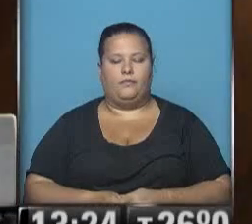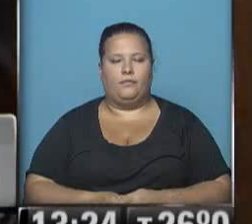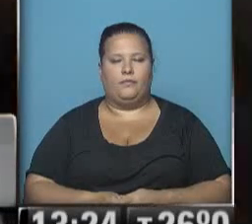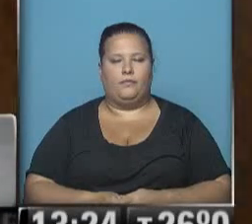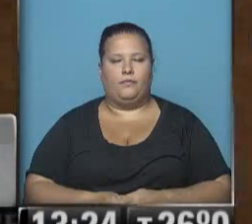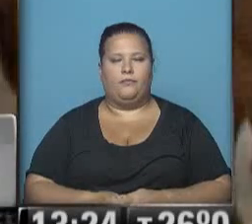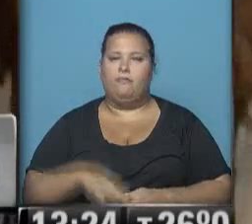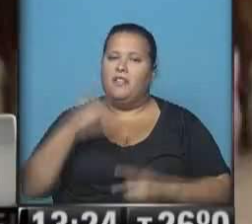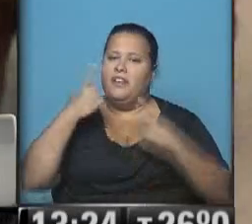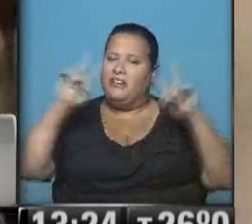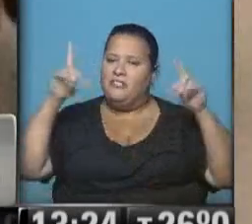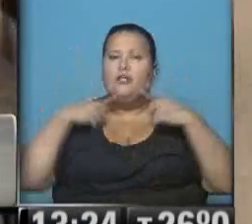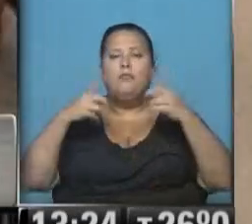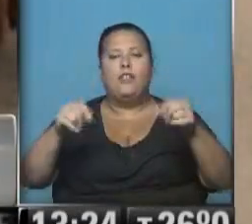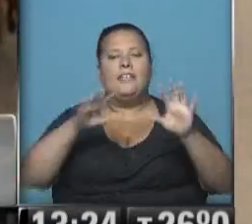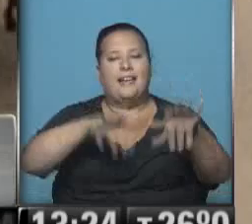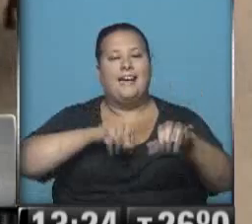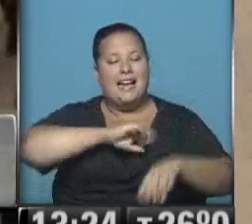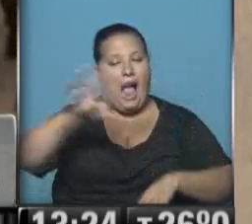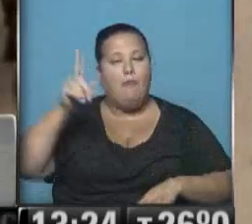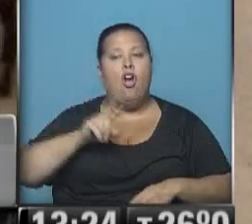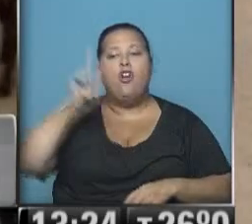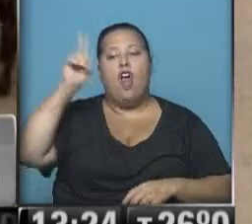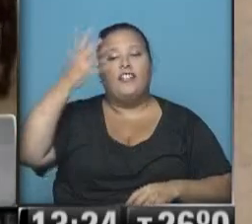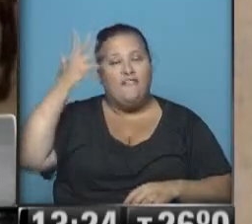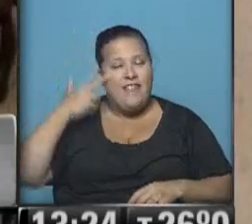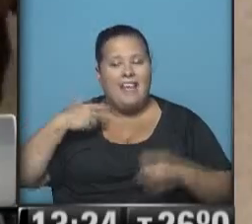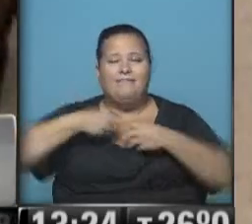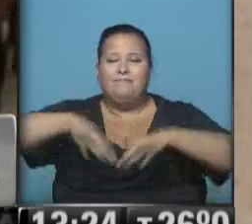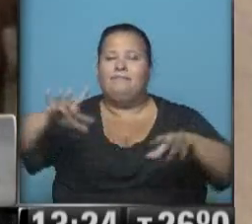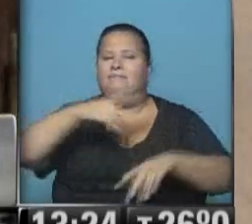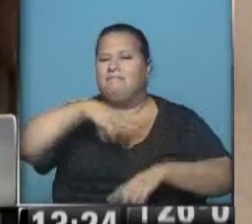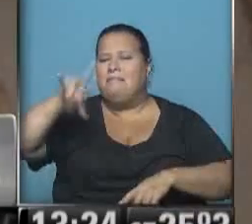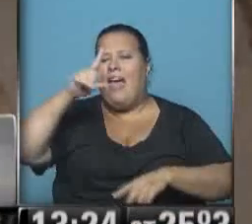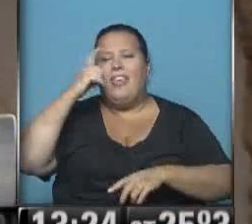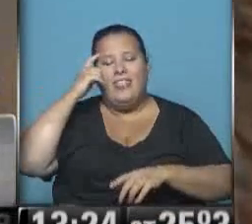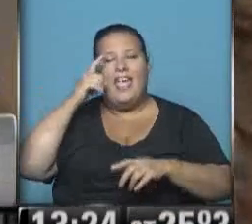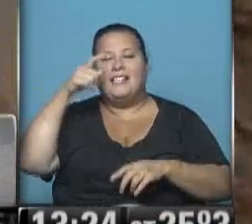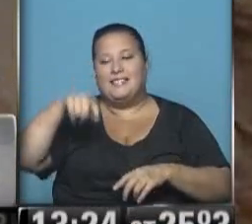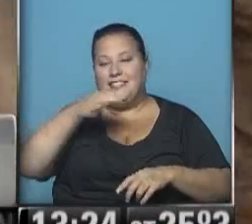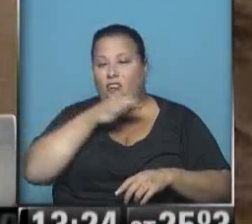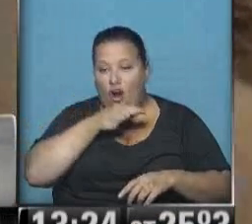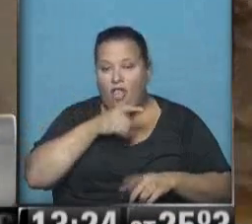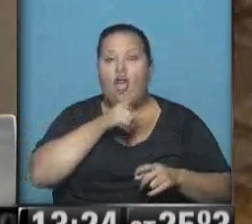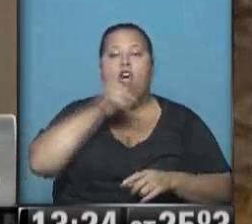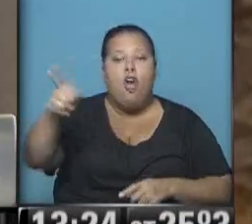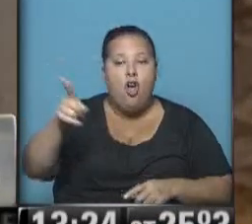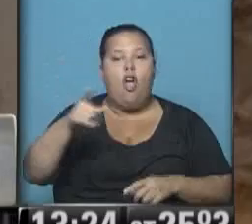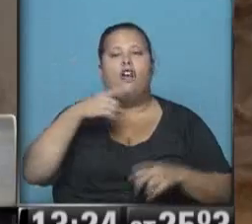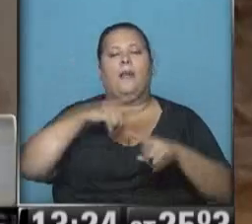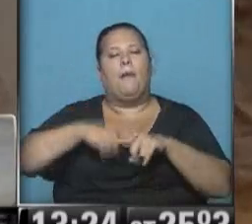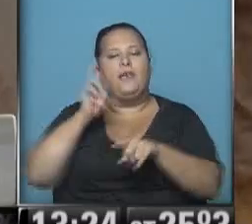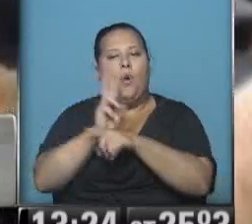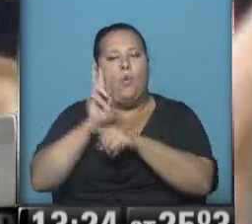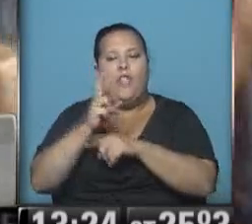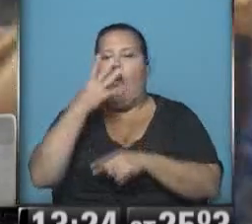En una original protesta, agricultores del norte de Francia liberaron decenas de corderos frente a la Torre Eiffel, en contra de la política de protección